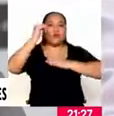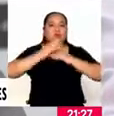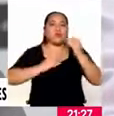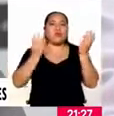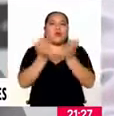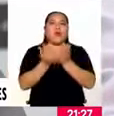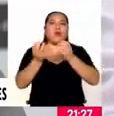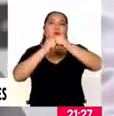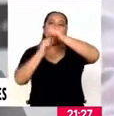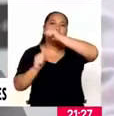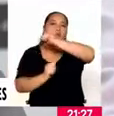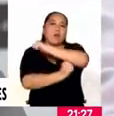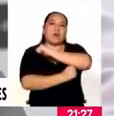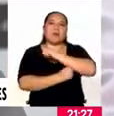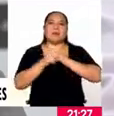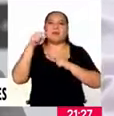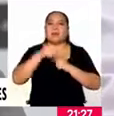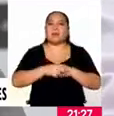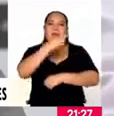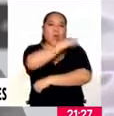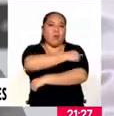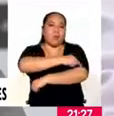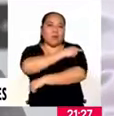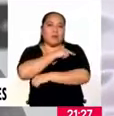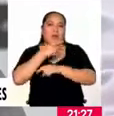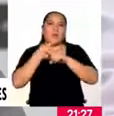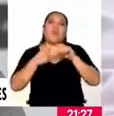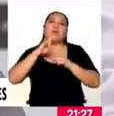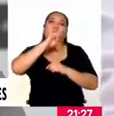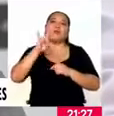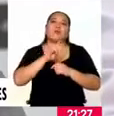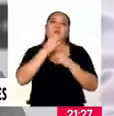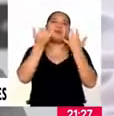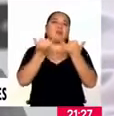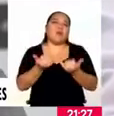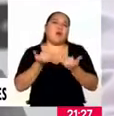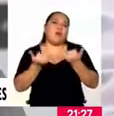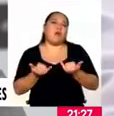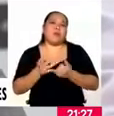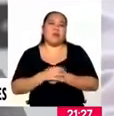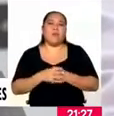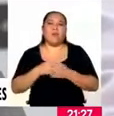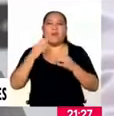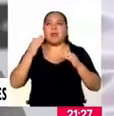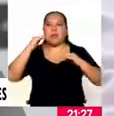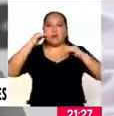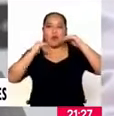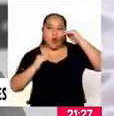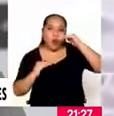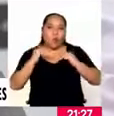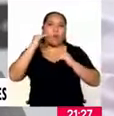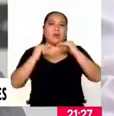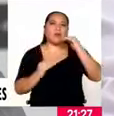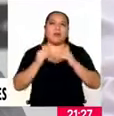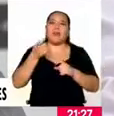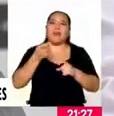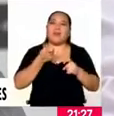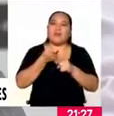colegios, puentes, carreteras y postas médicas, y que tienen que ser usados ahora para compensar los daños